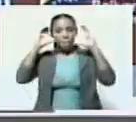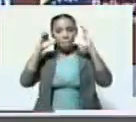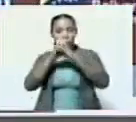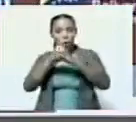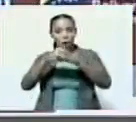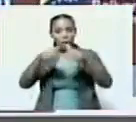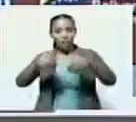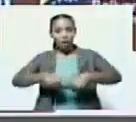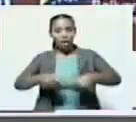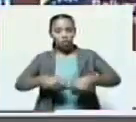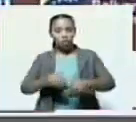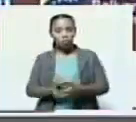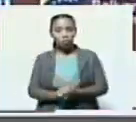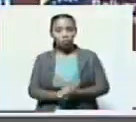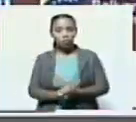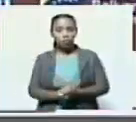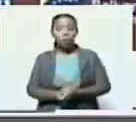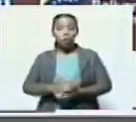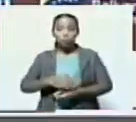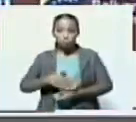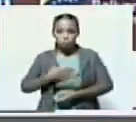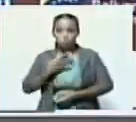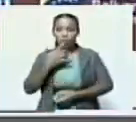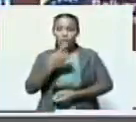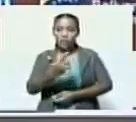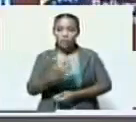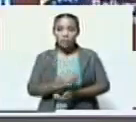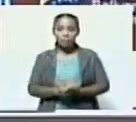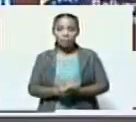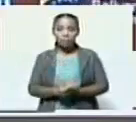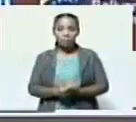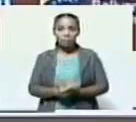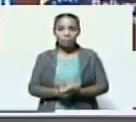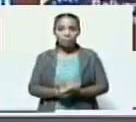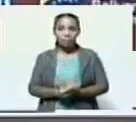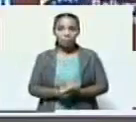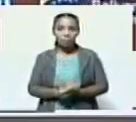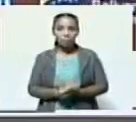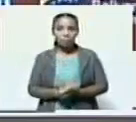centrado sus esfuerzos, y podemos decir que